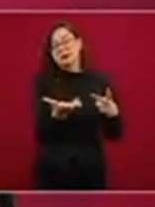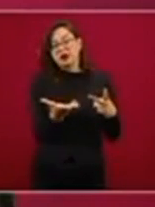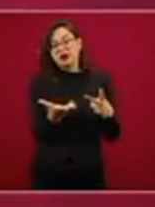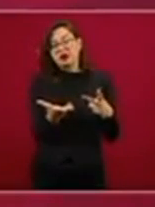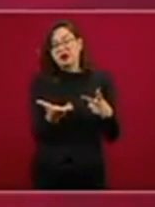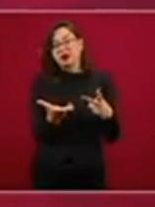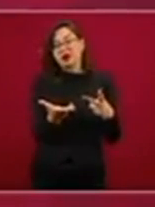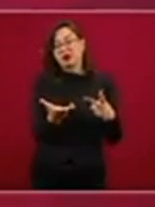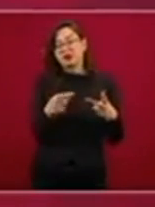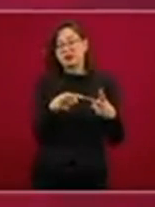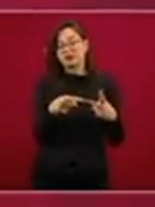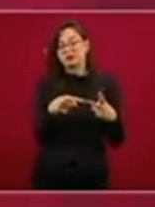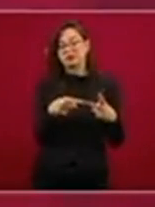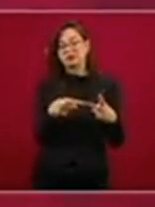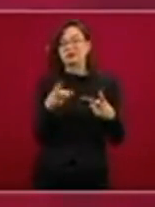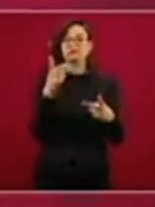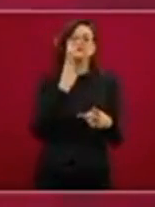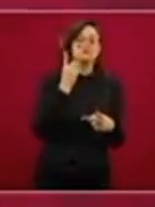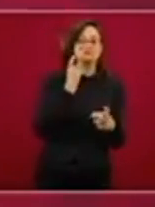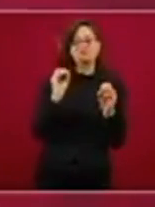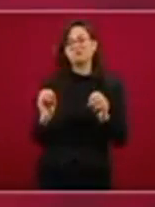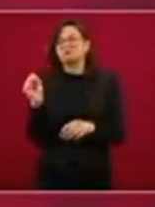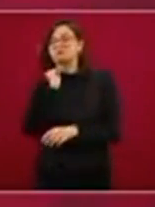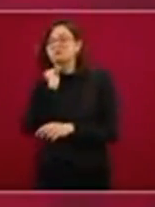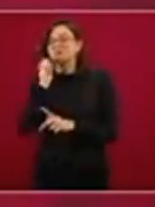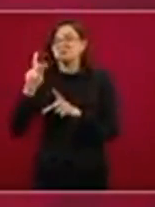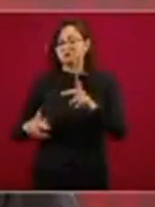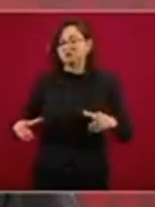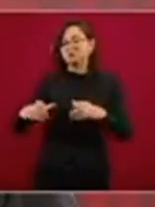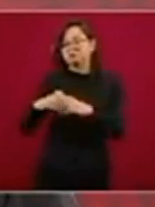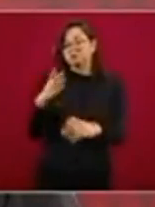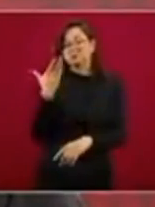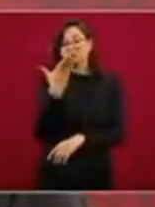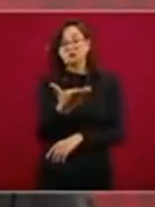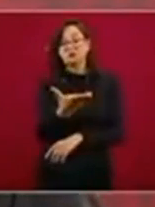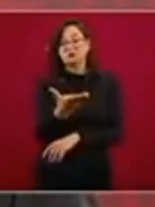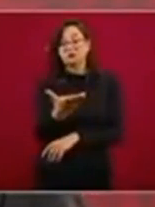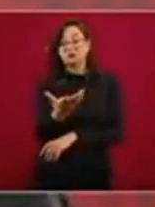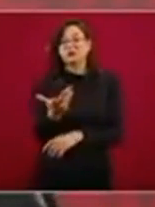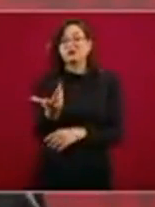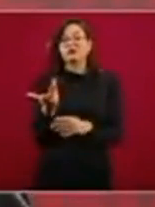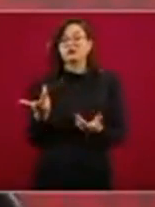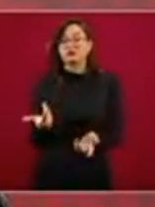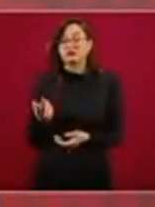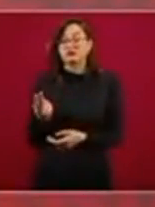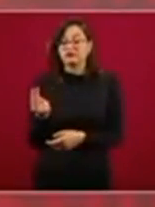una tercera parte, ya sea de la Cámara de Diputados o de la Cámara de Senadores, se requiere la